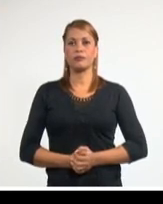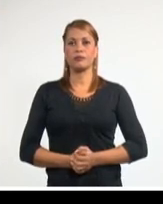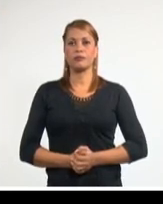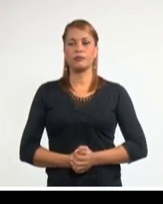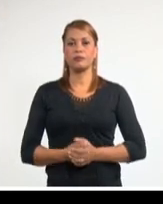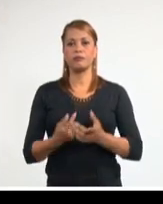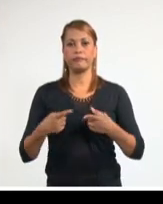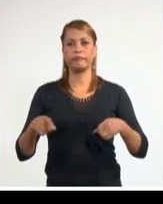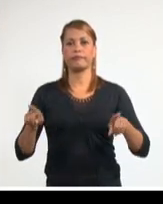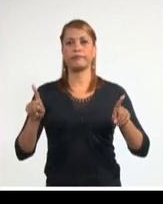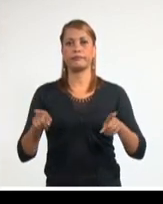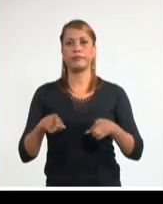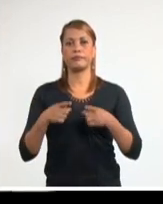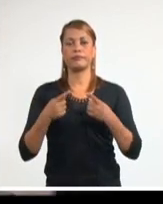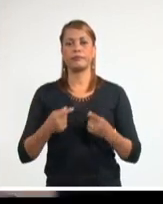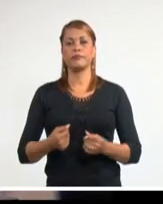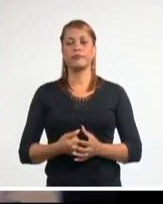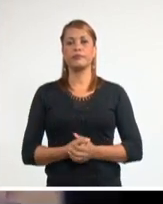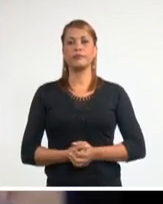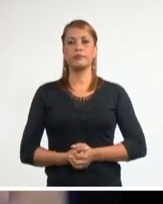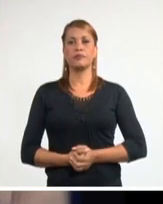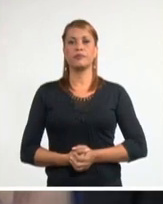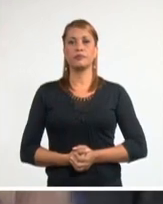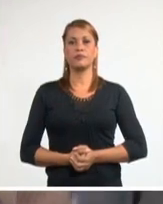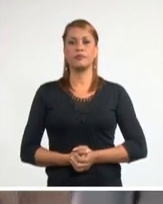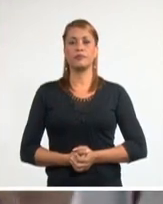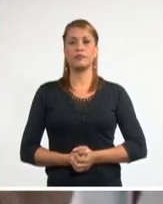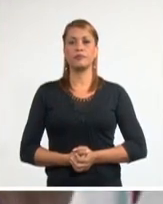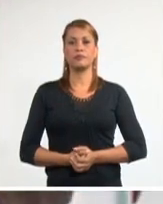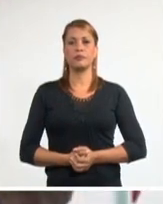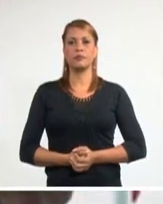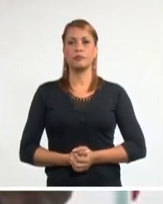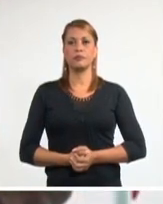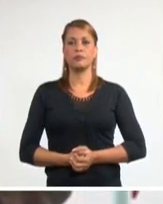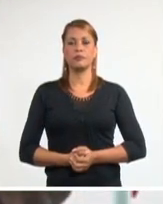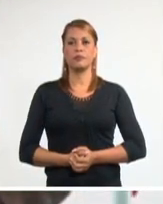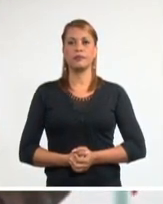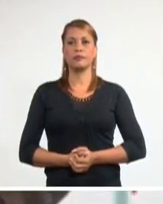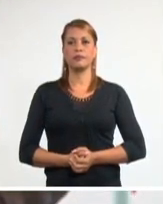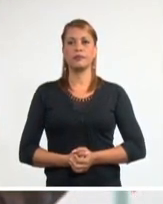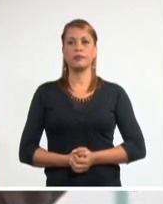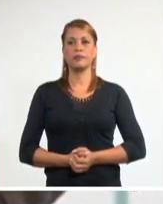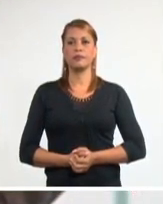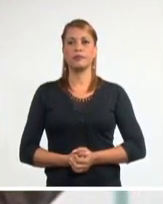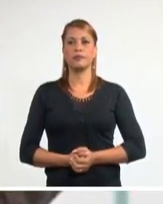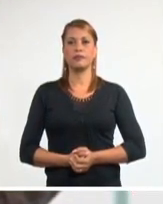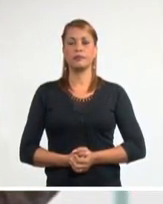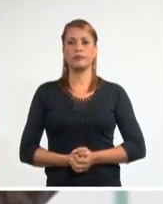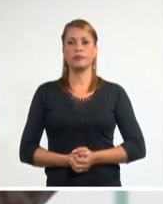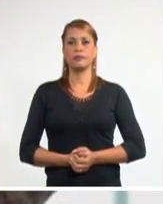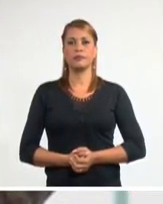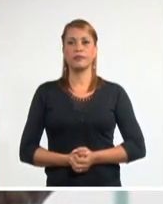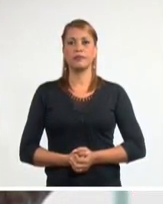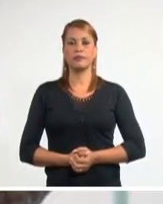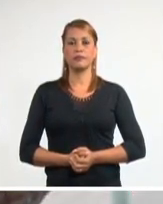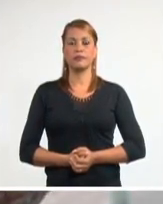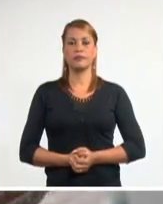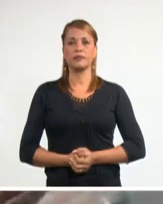me derrumbo ante un te quiero dulce, que soy feliz abriendo una